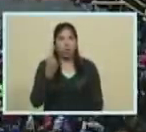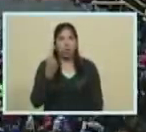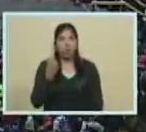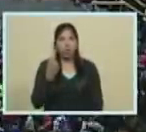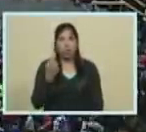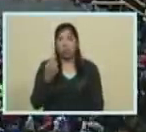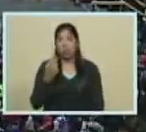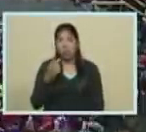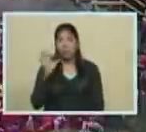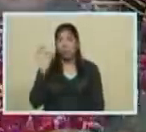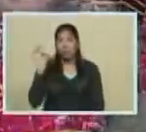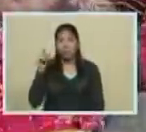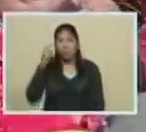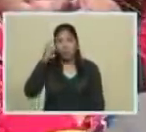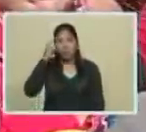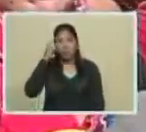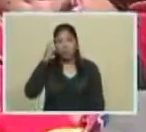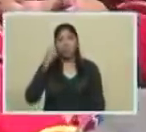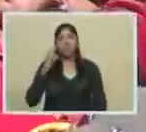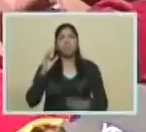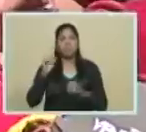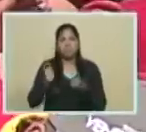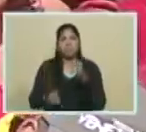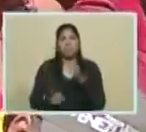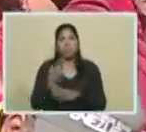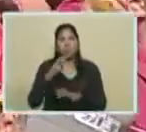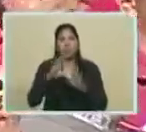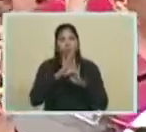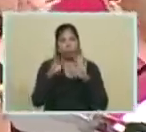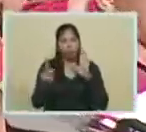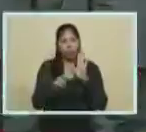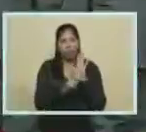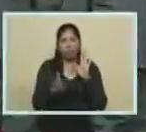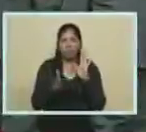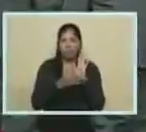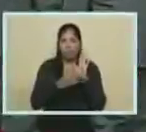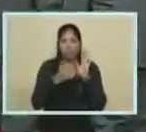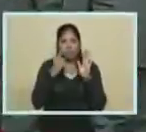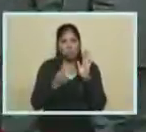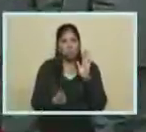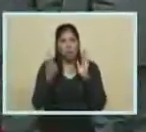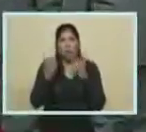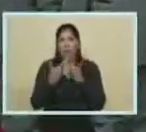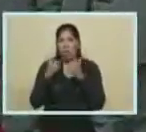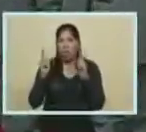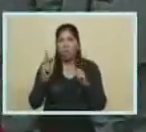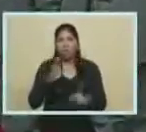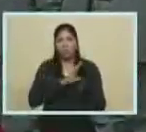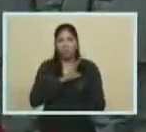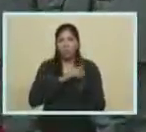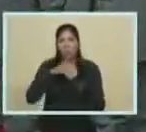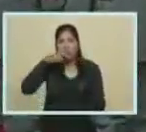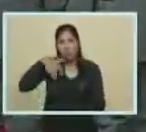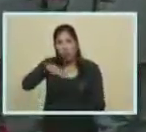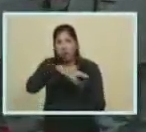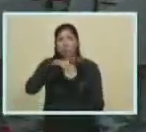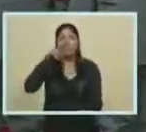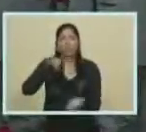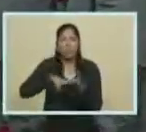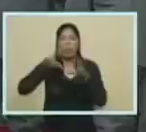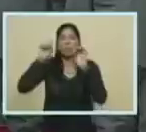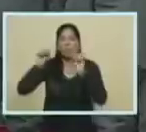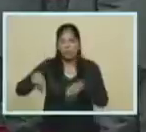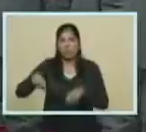febrero, tener una constitución democrática, libre, popular, hecha y aprobada por el pueblo.